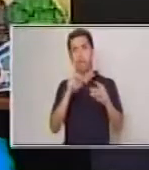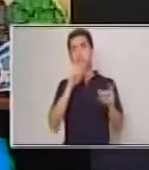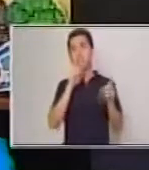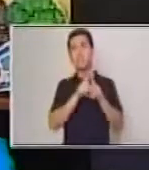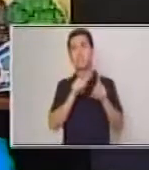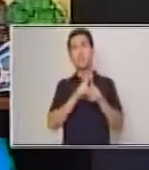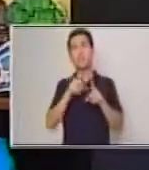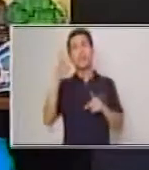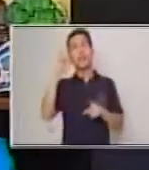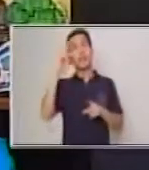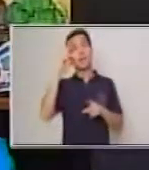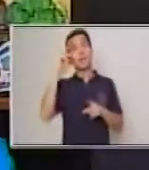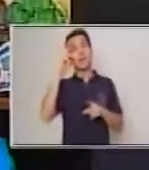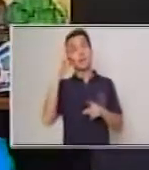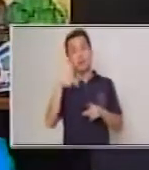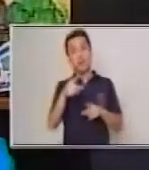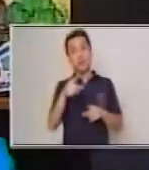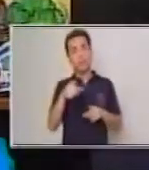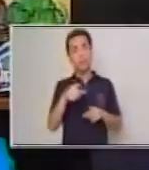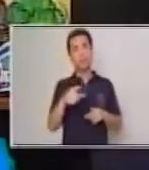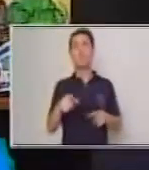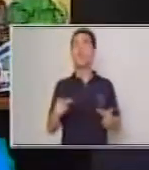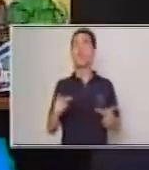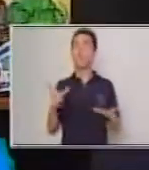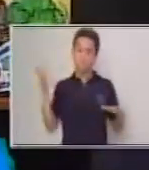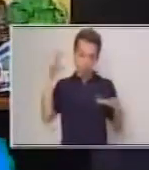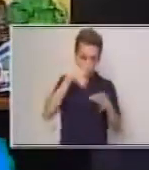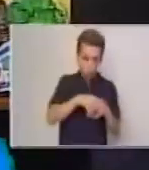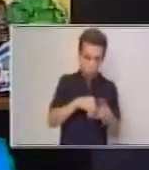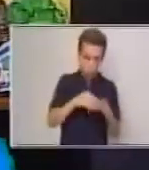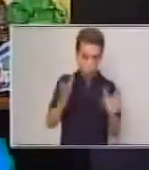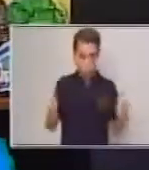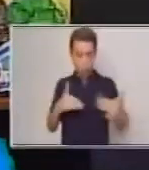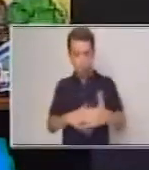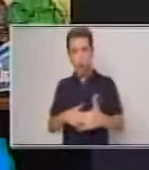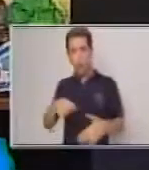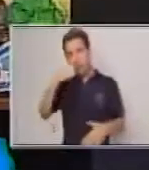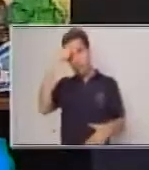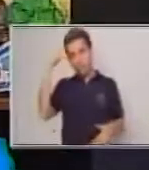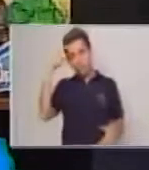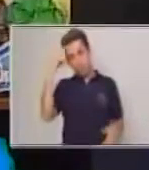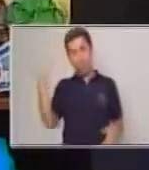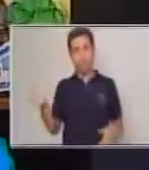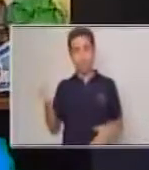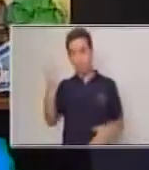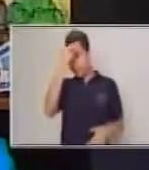recuerda, ten presente guardar tus trabajos,